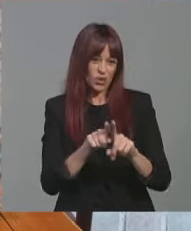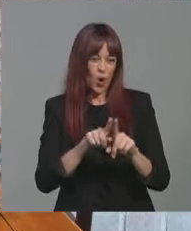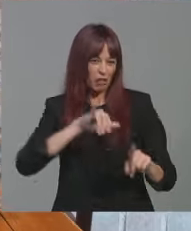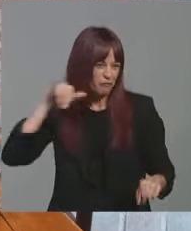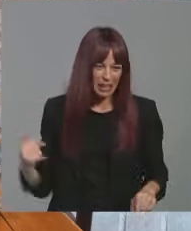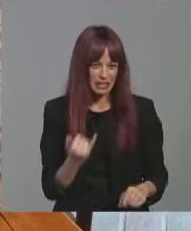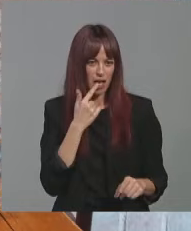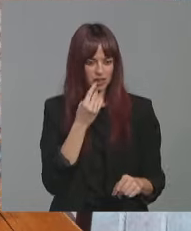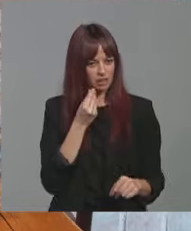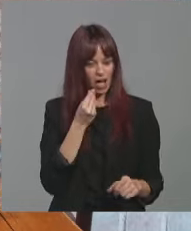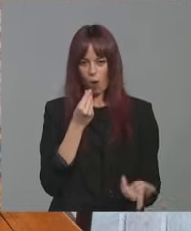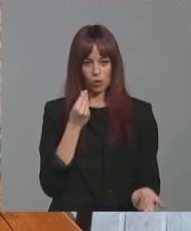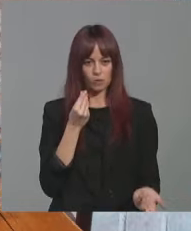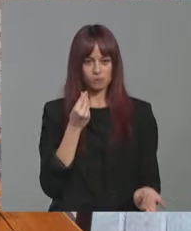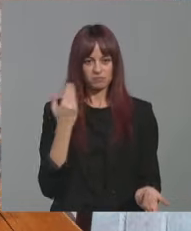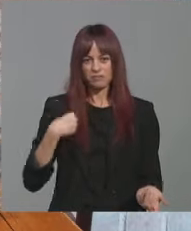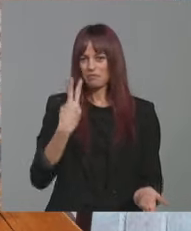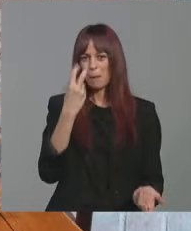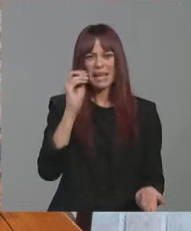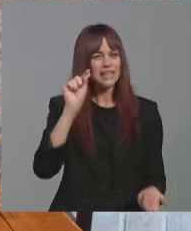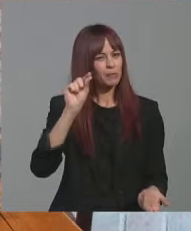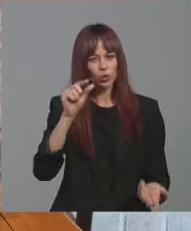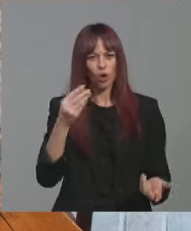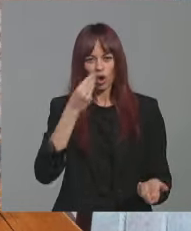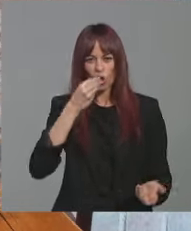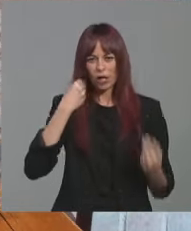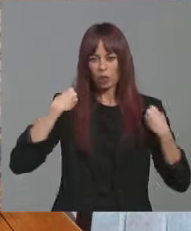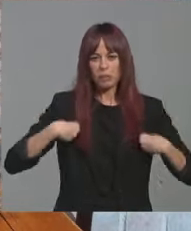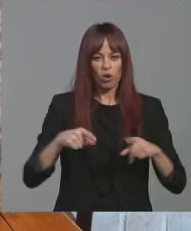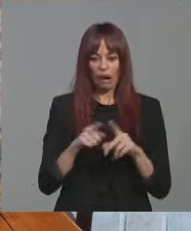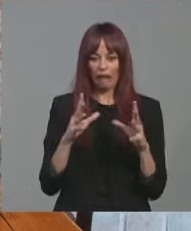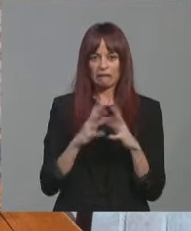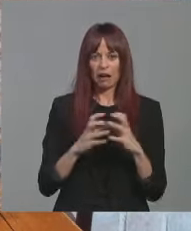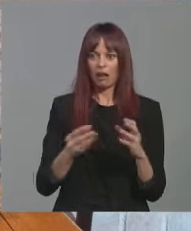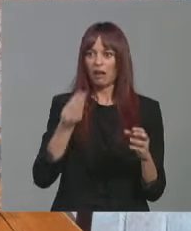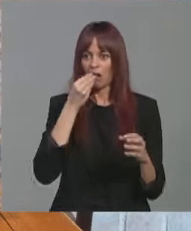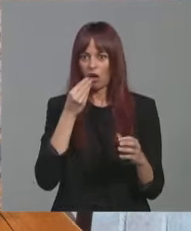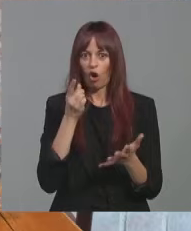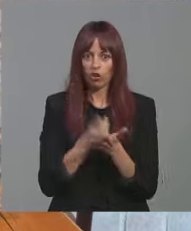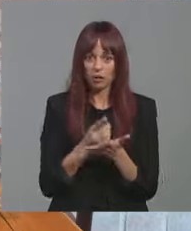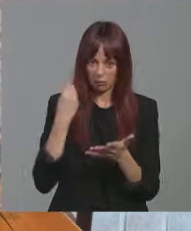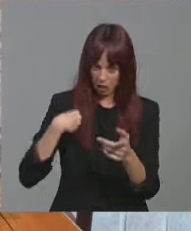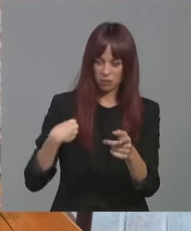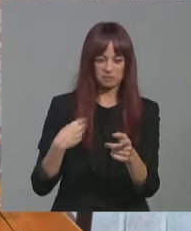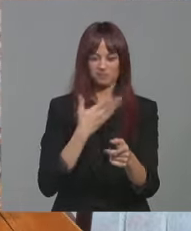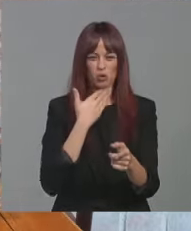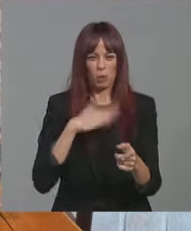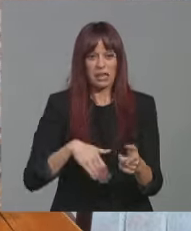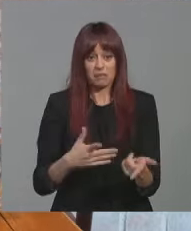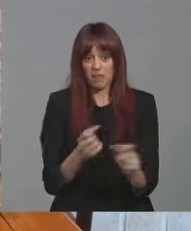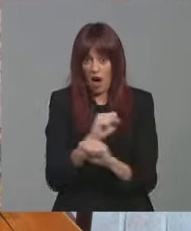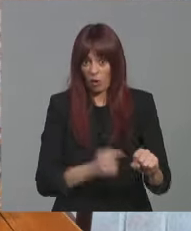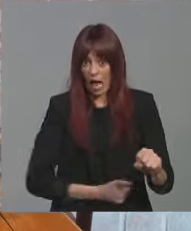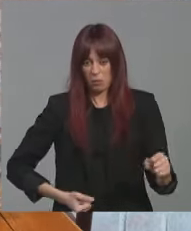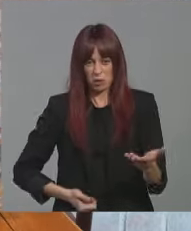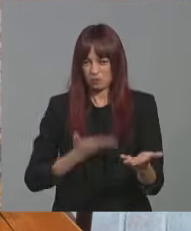que es cuando llevas unos 20 minutitos más o menos no tienes ganas de volver a comer ese mismo tipo de alimento aunque tengas más hambre